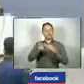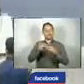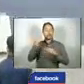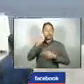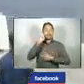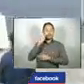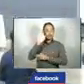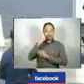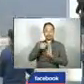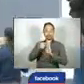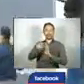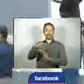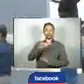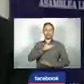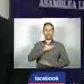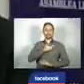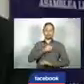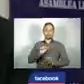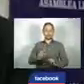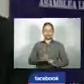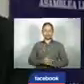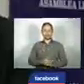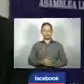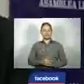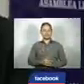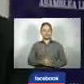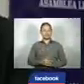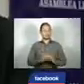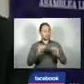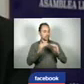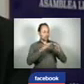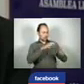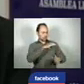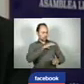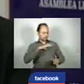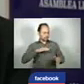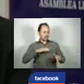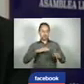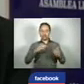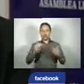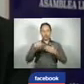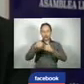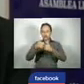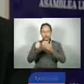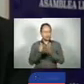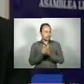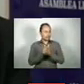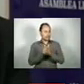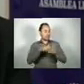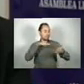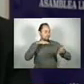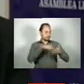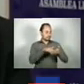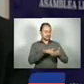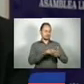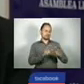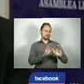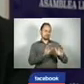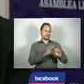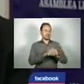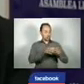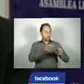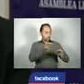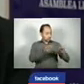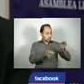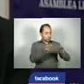Fiscalía General de la República. Tampoco puede ser esta comisión ni la asamblea legislativa un obstáculo para que la